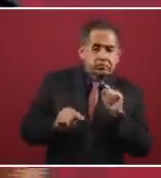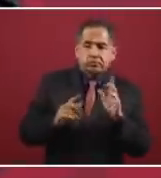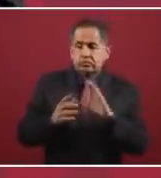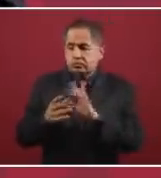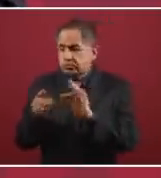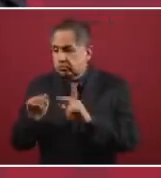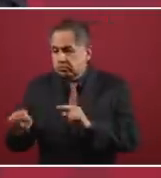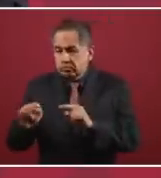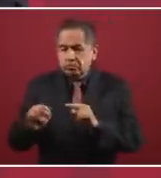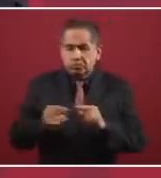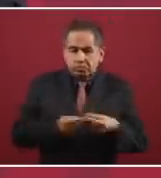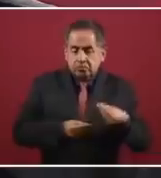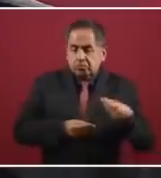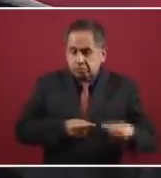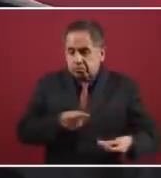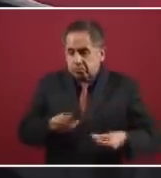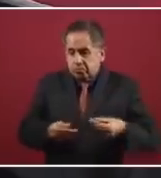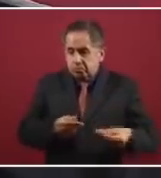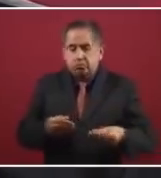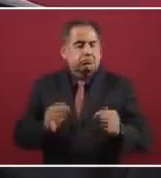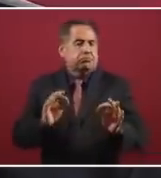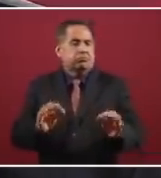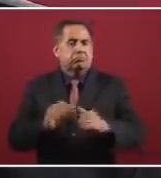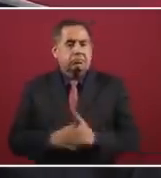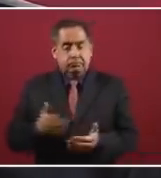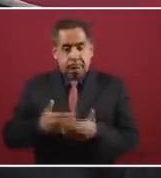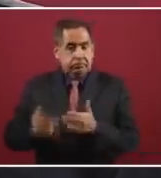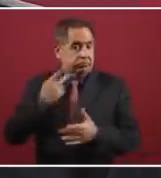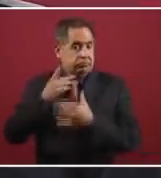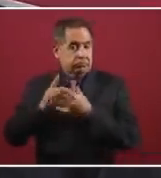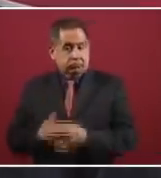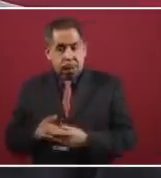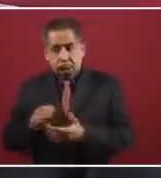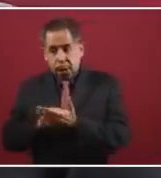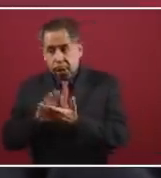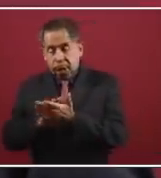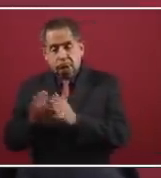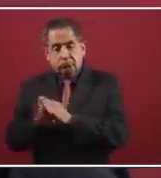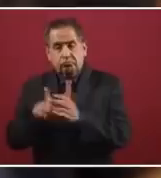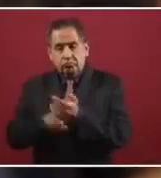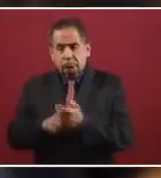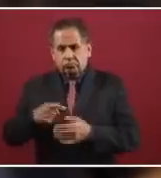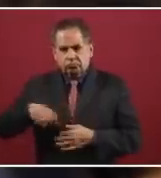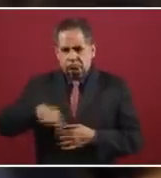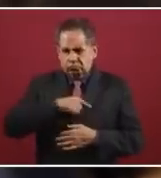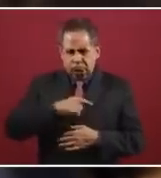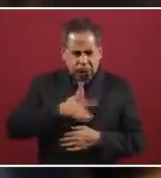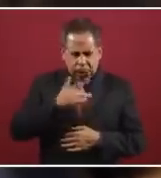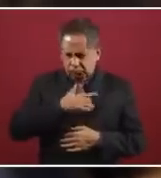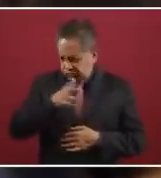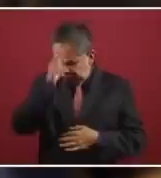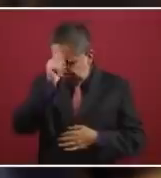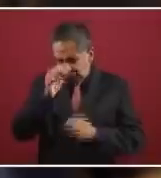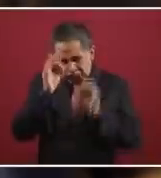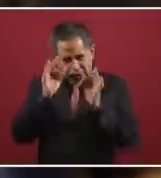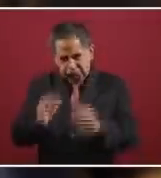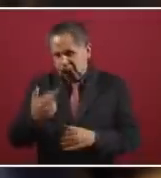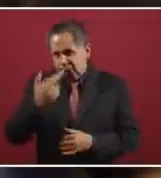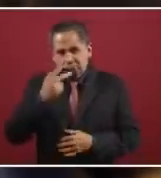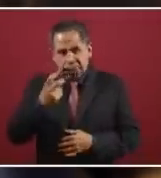demanda en otro producto. Ahora, por la política que se ha establecido, que además yo estoy totalmente convencido que es la